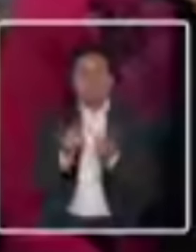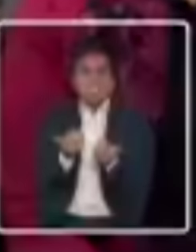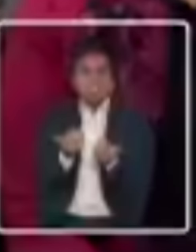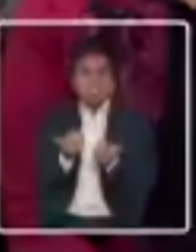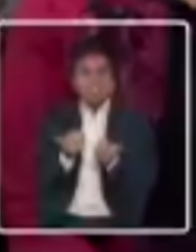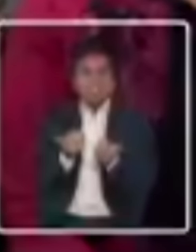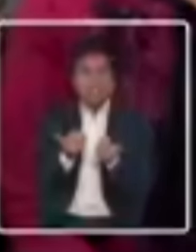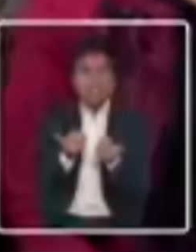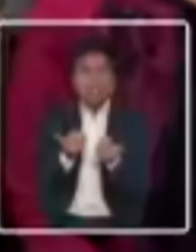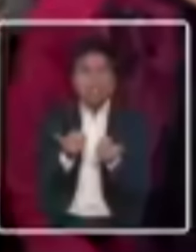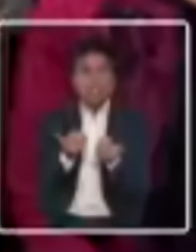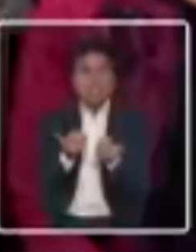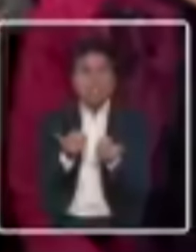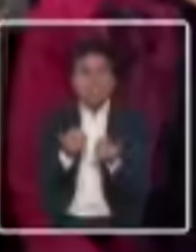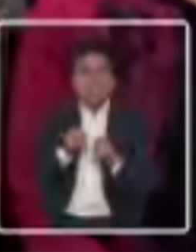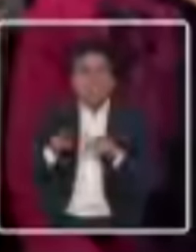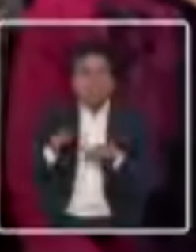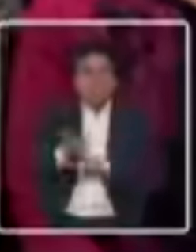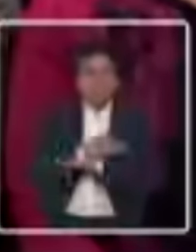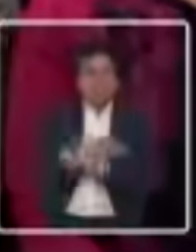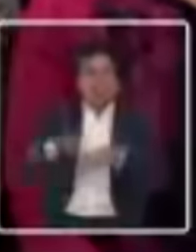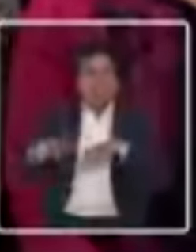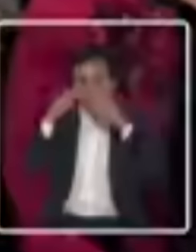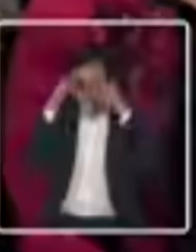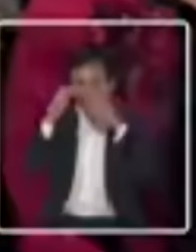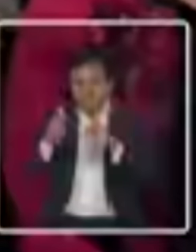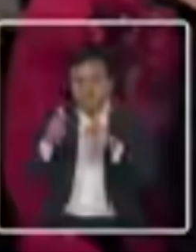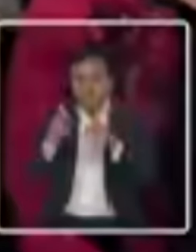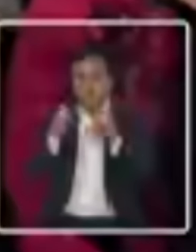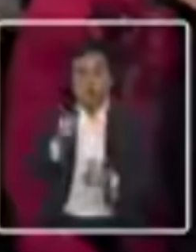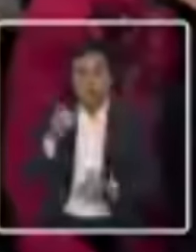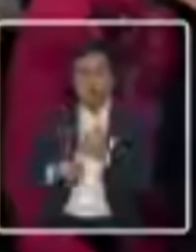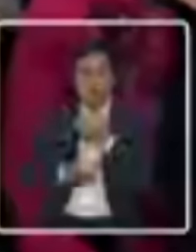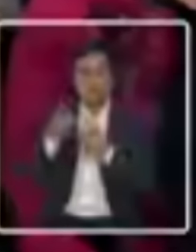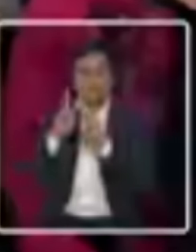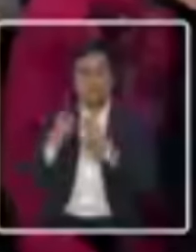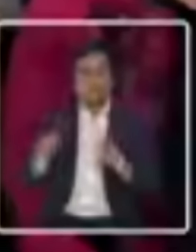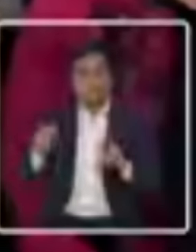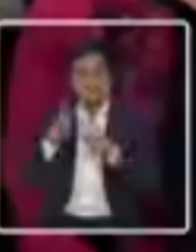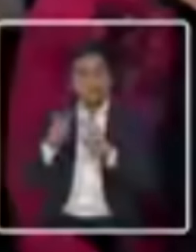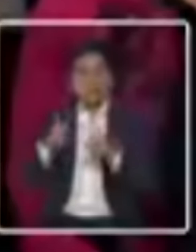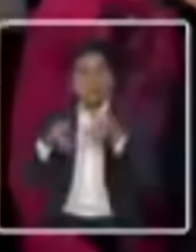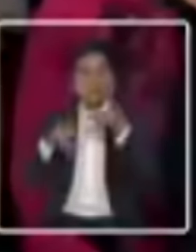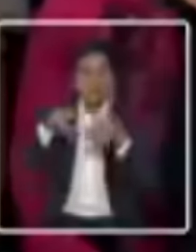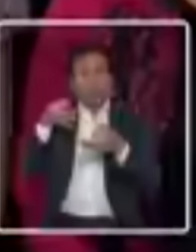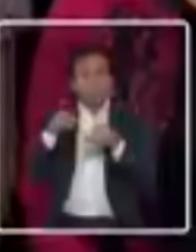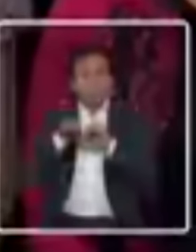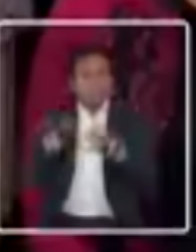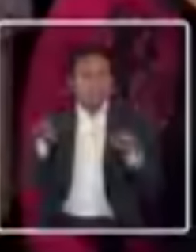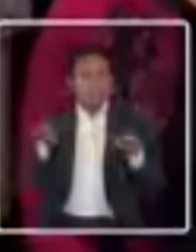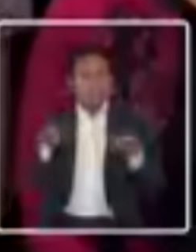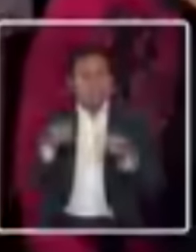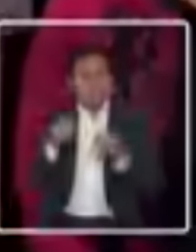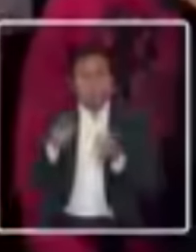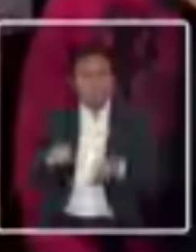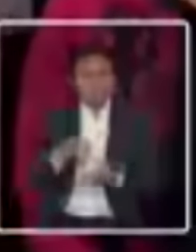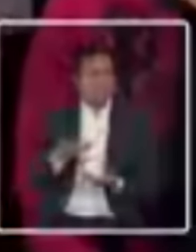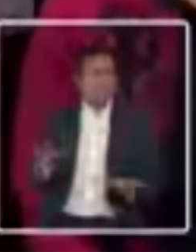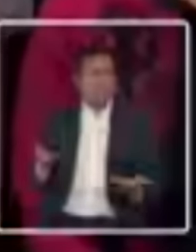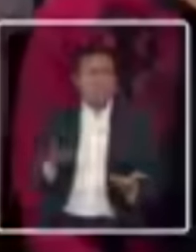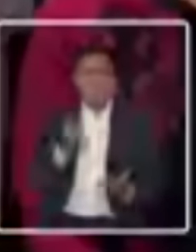necesario, de manera proactiva, para que podamos avanzar en la investigación y hacer justicia por este